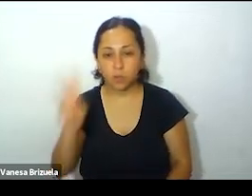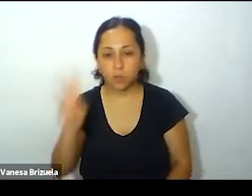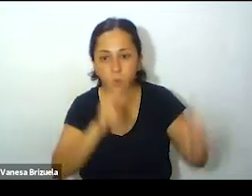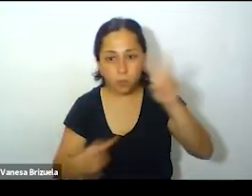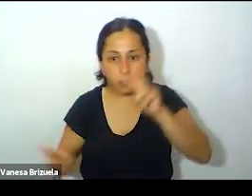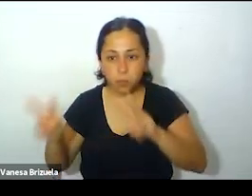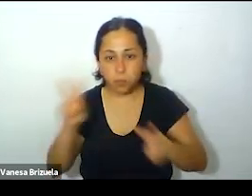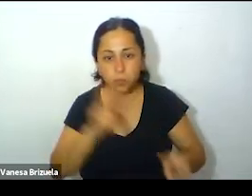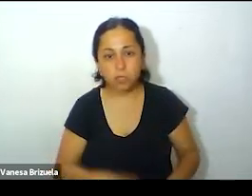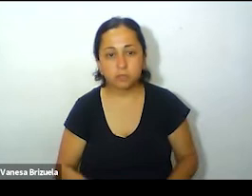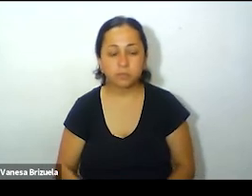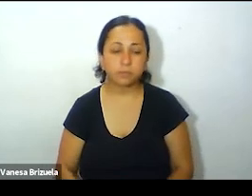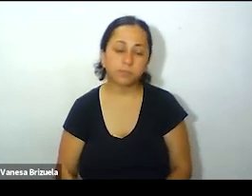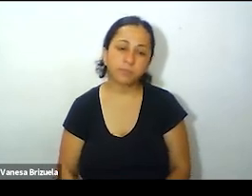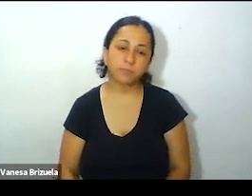Buscar.